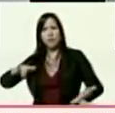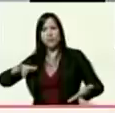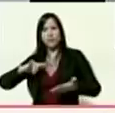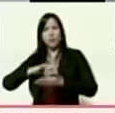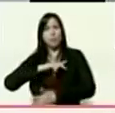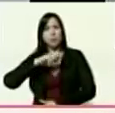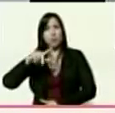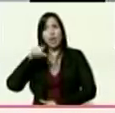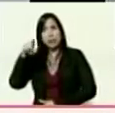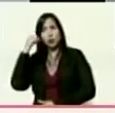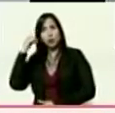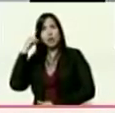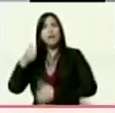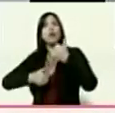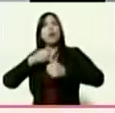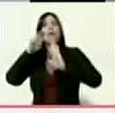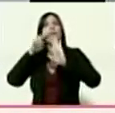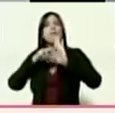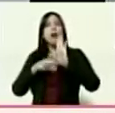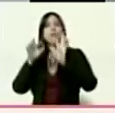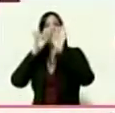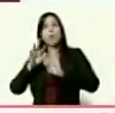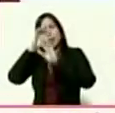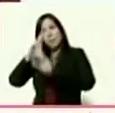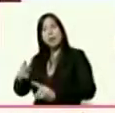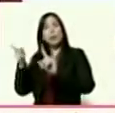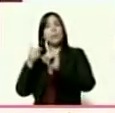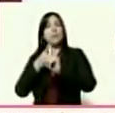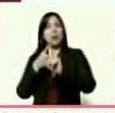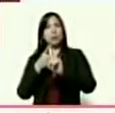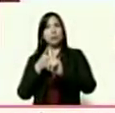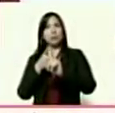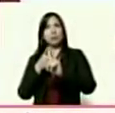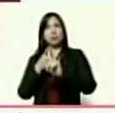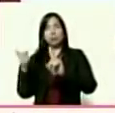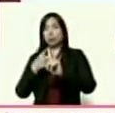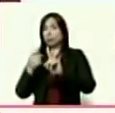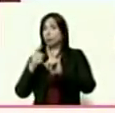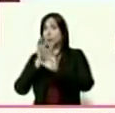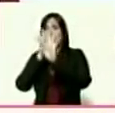mecanismos de respeto, es el primero. Ese es el primer